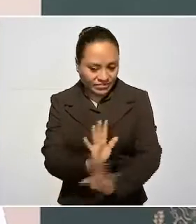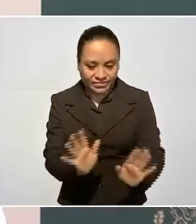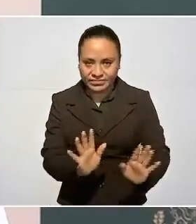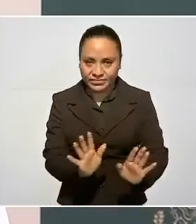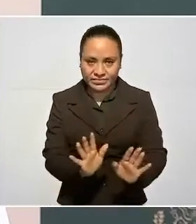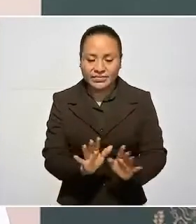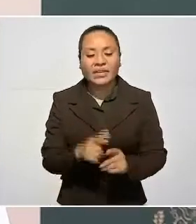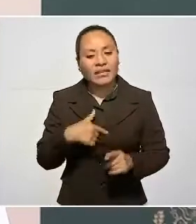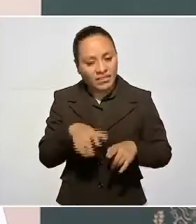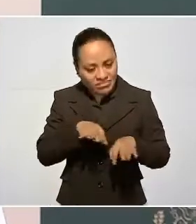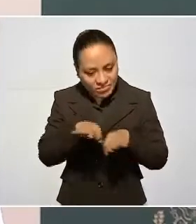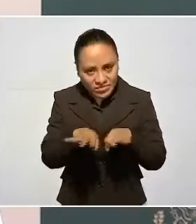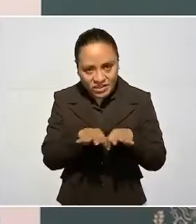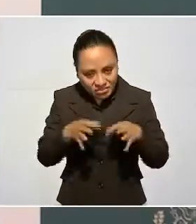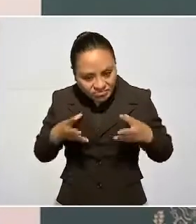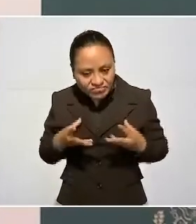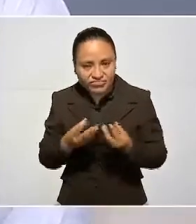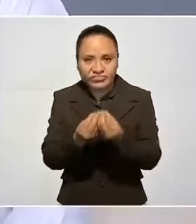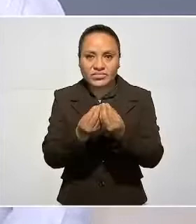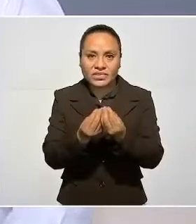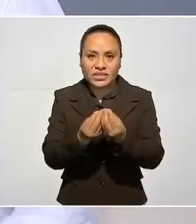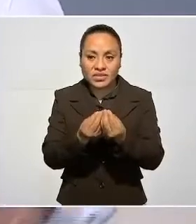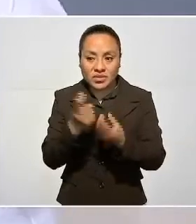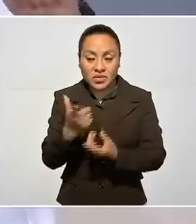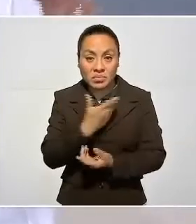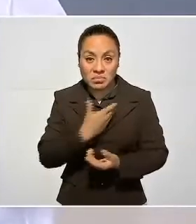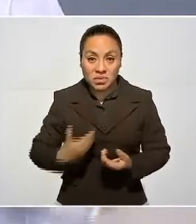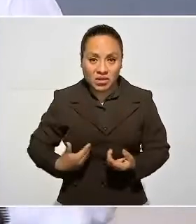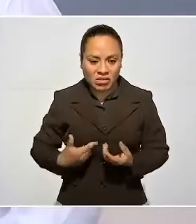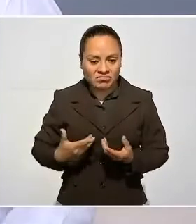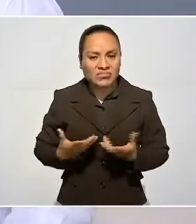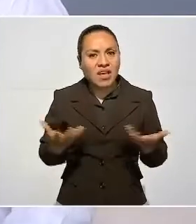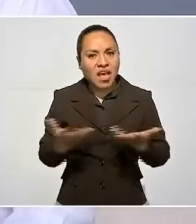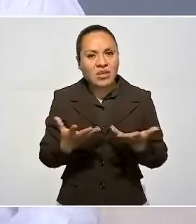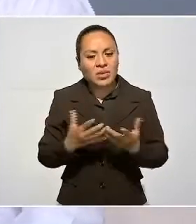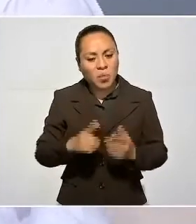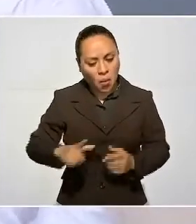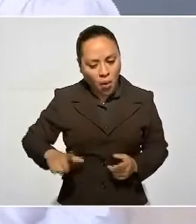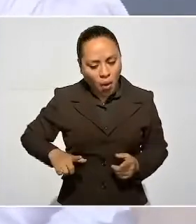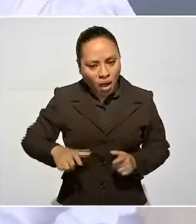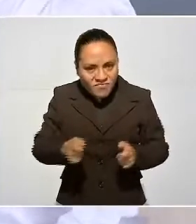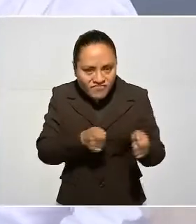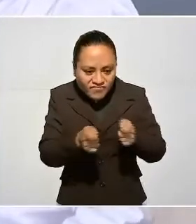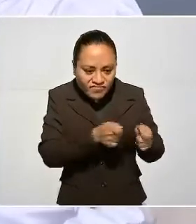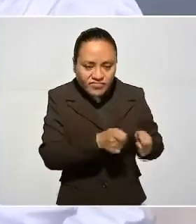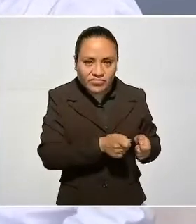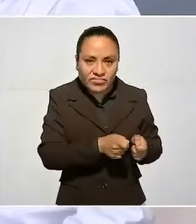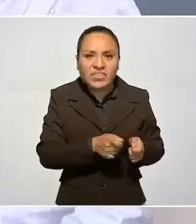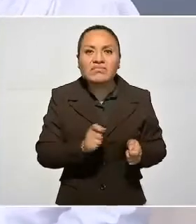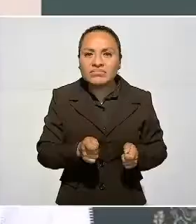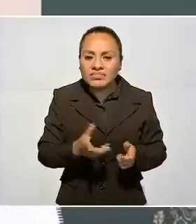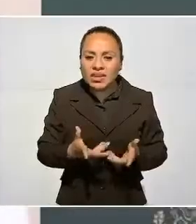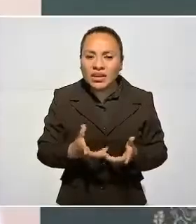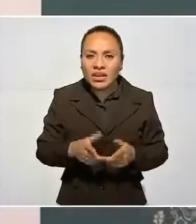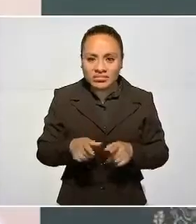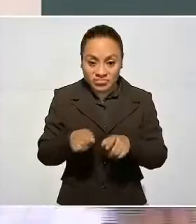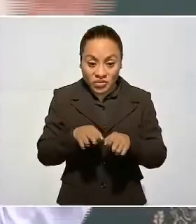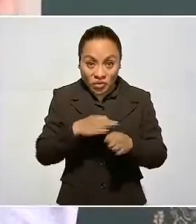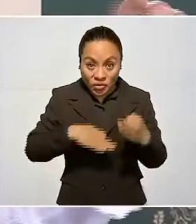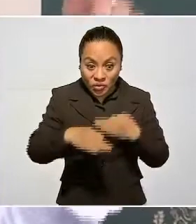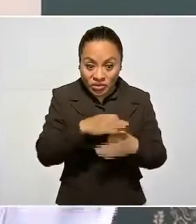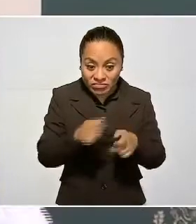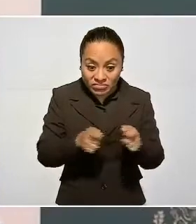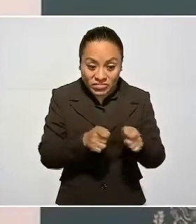con usted, porque trabajando con usted construimos gobierno, y cuando se construye gobierno,